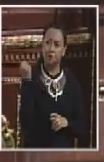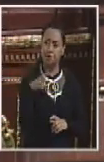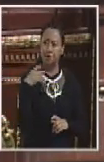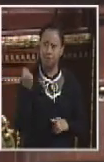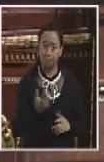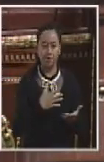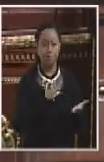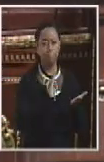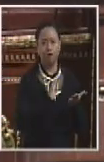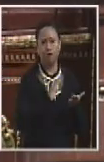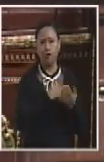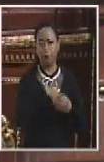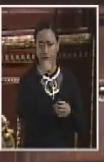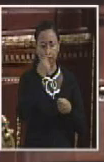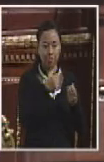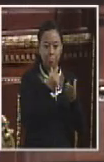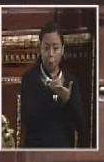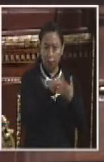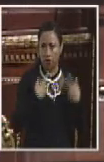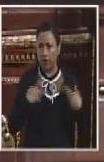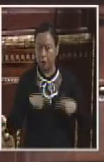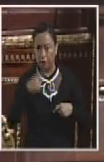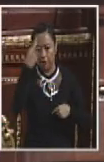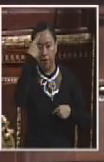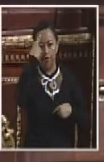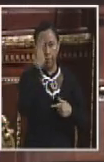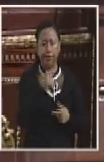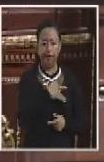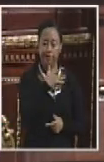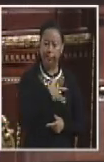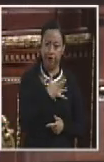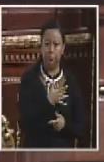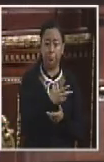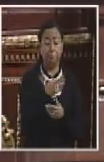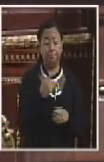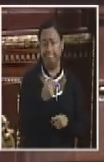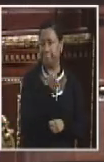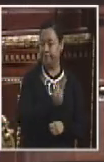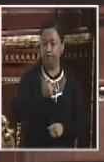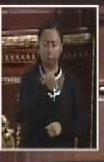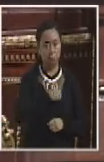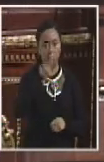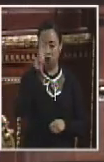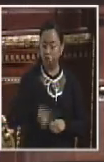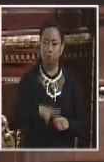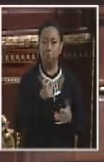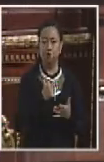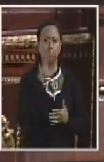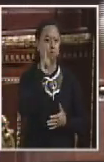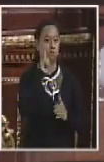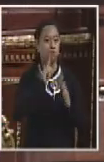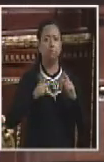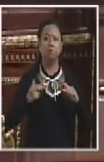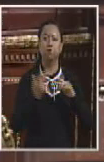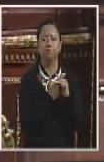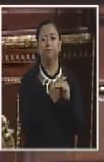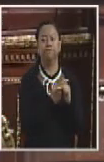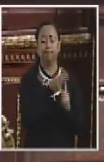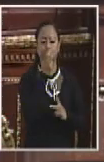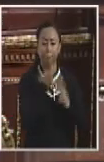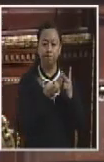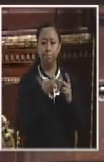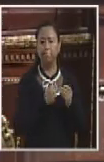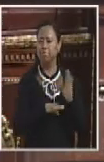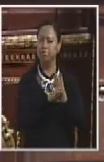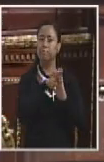se han implementado, lamentablemente el delito de feminicidio continúa en aumento.